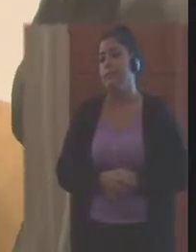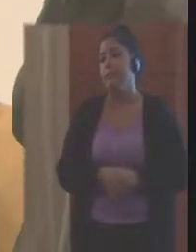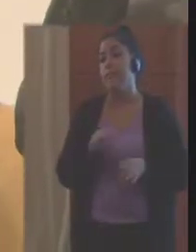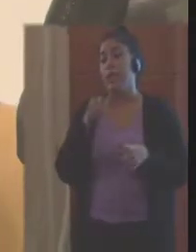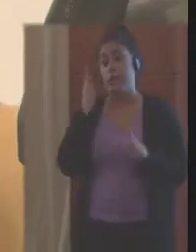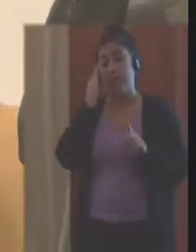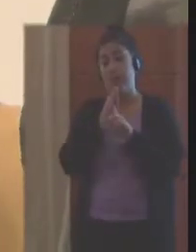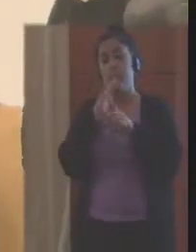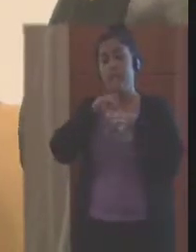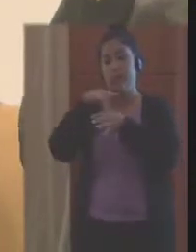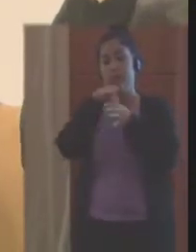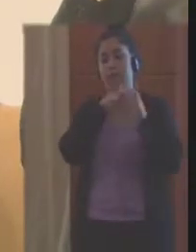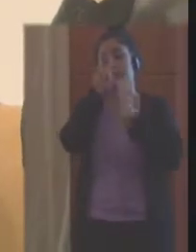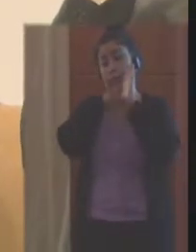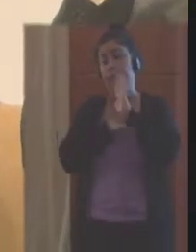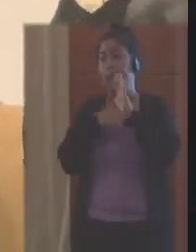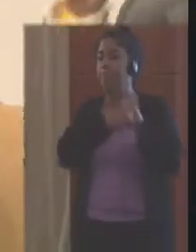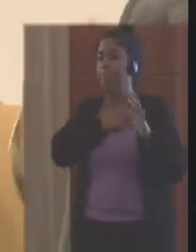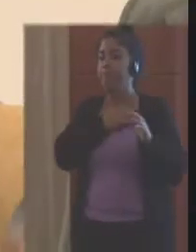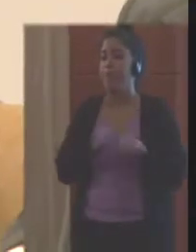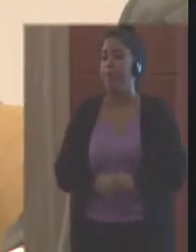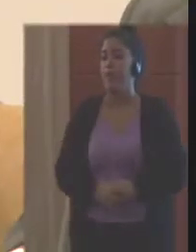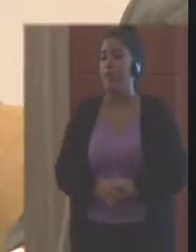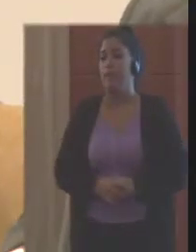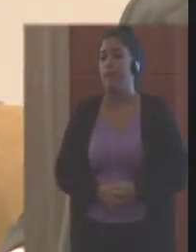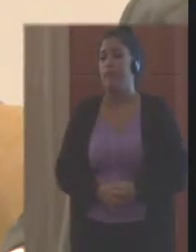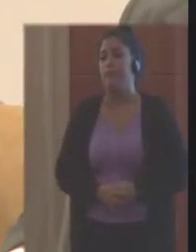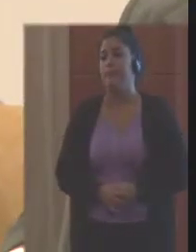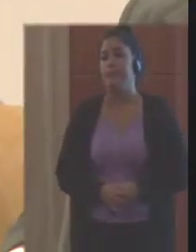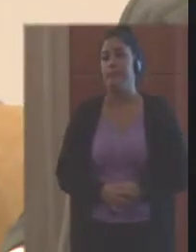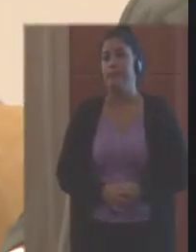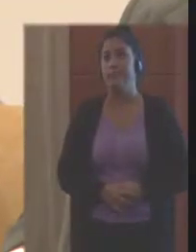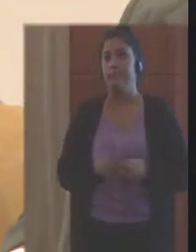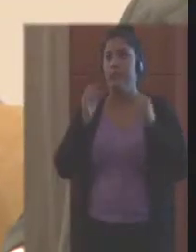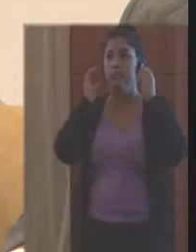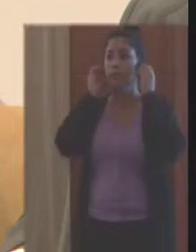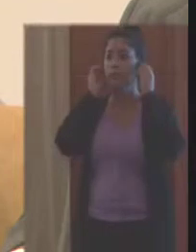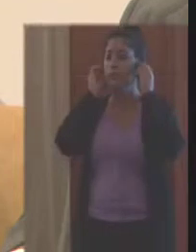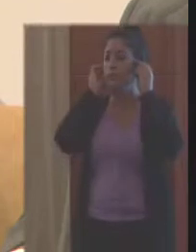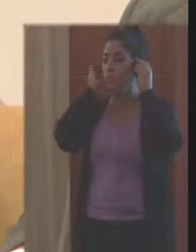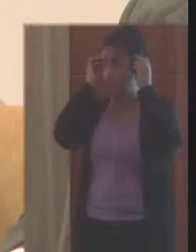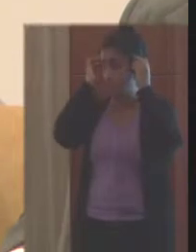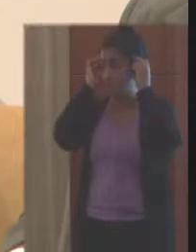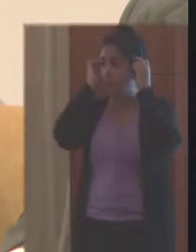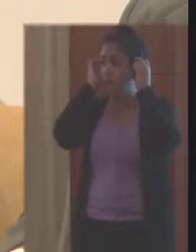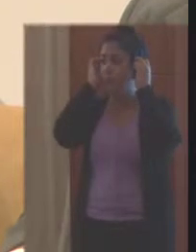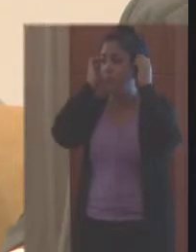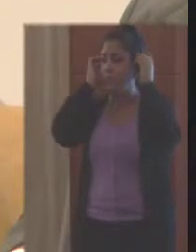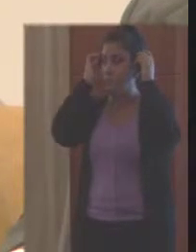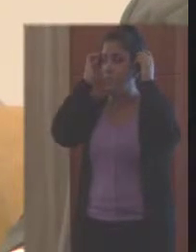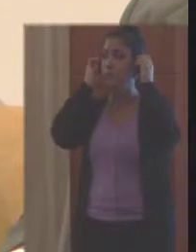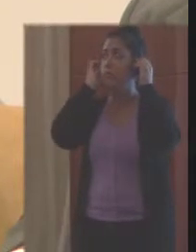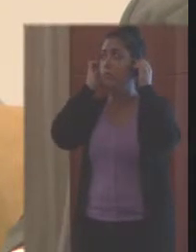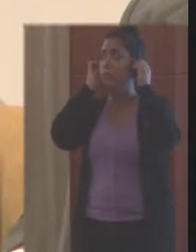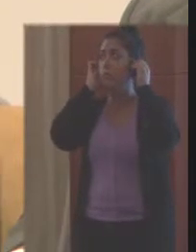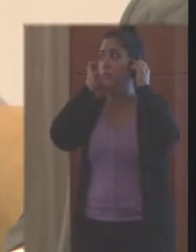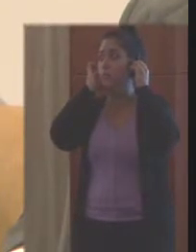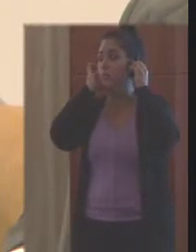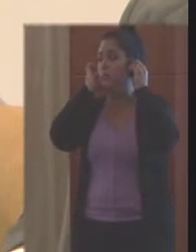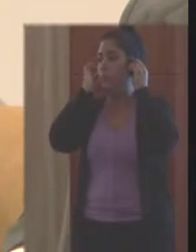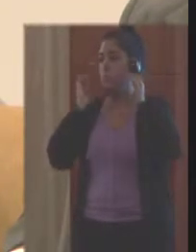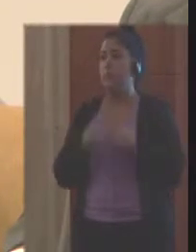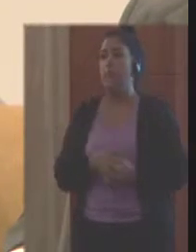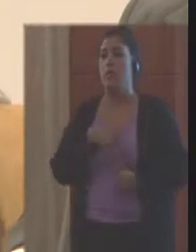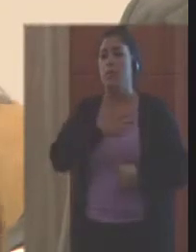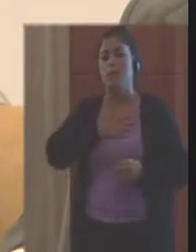manejo de detalles, quizá lo desastres. más clave de ese Could código you de please let us construcción, know de esa some ley de details, maybe what's desastres key que of the usted cree que va a construction llevar a su code país or a the estar disaster?